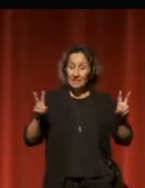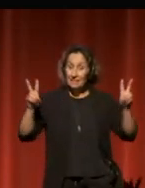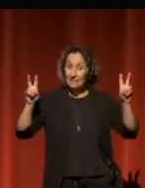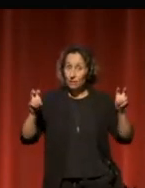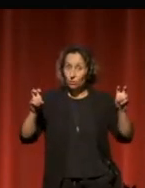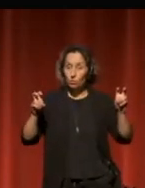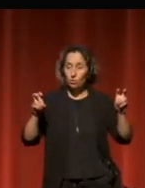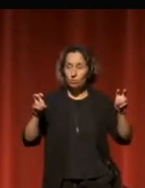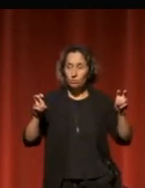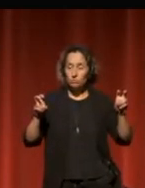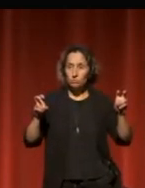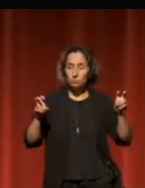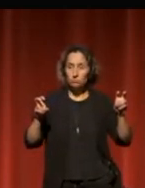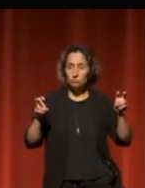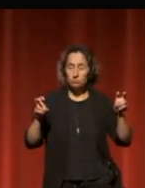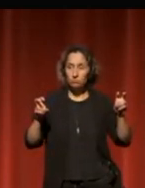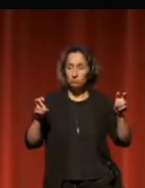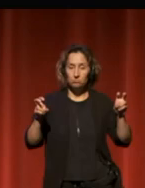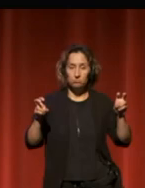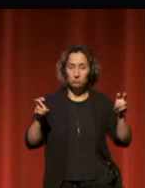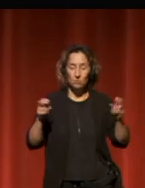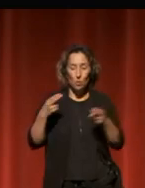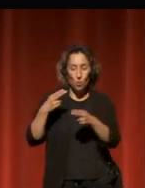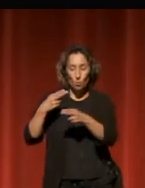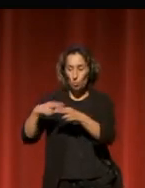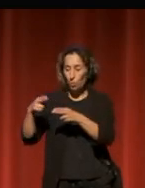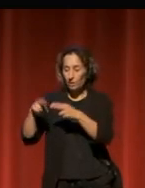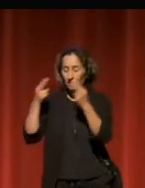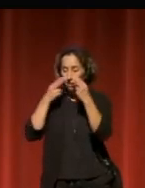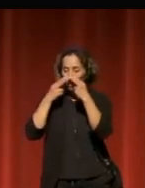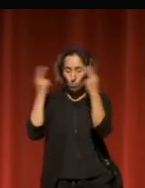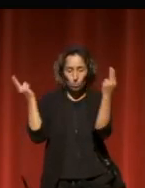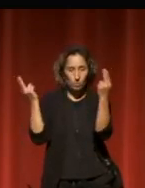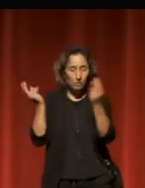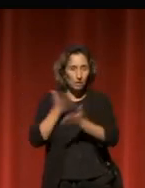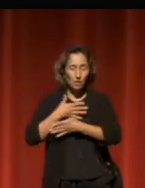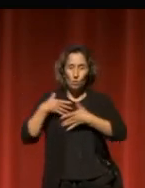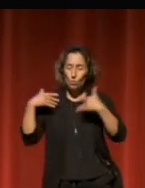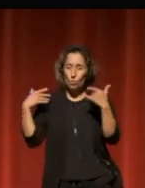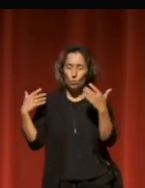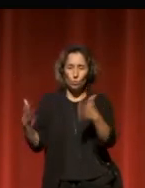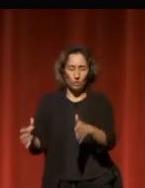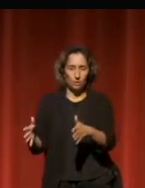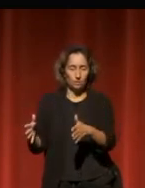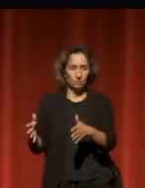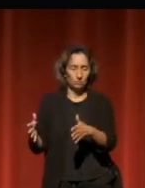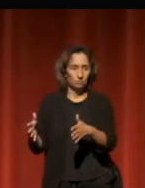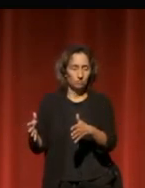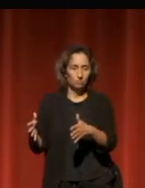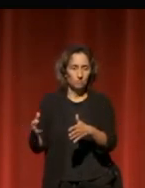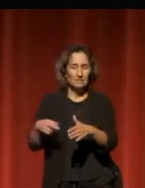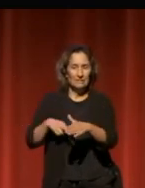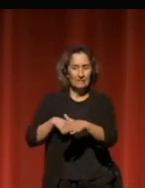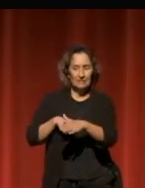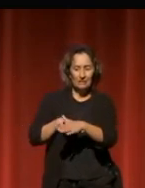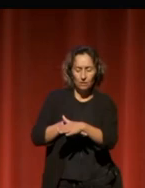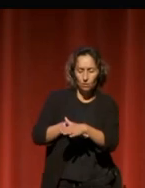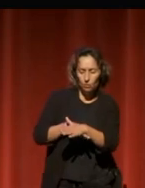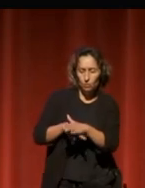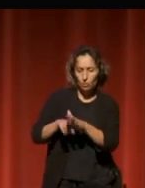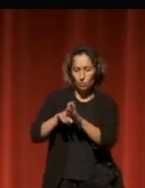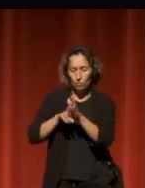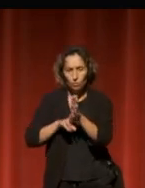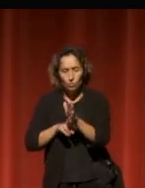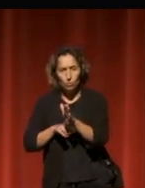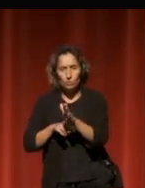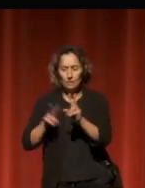a la perfección lo que cualquier política pública debe garantizar cuando se trata de regular y planificar en